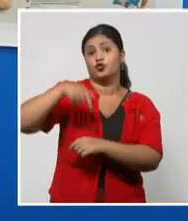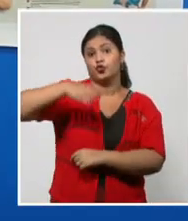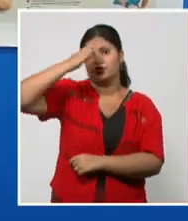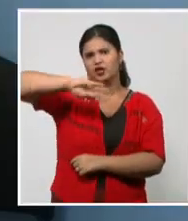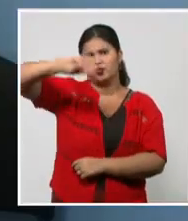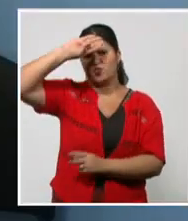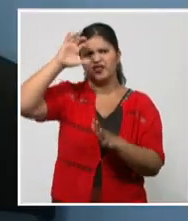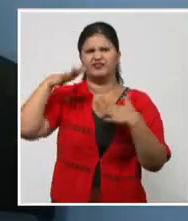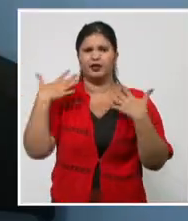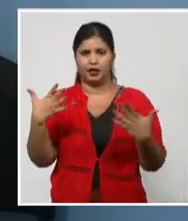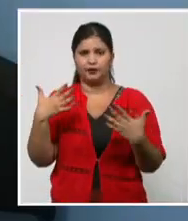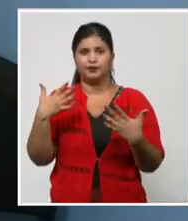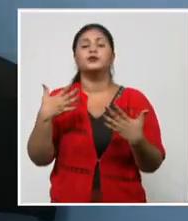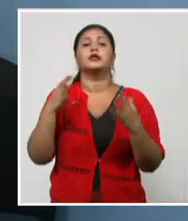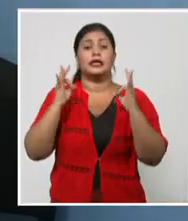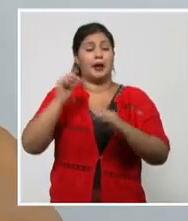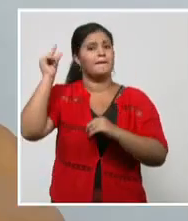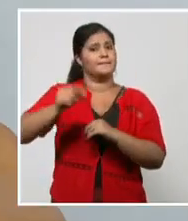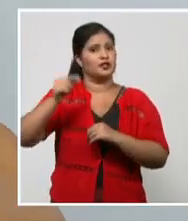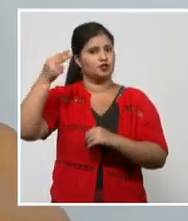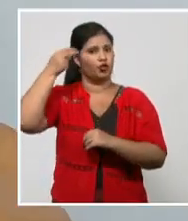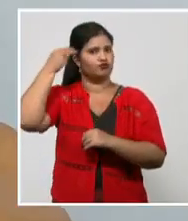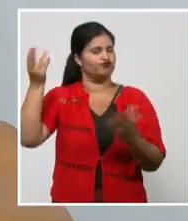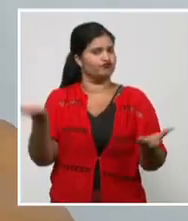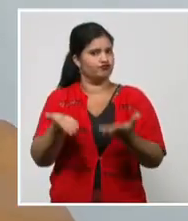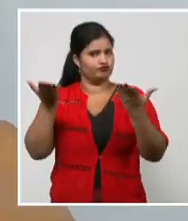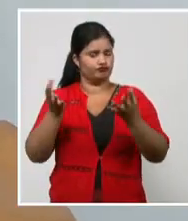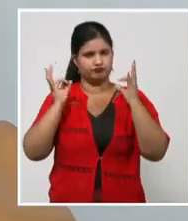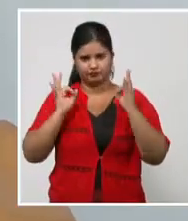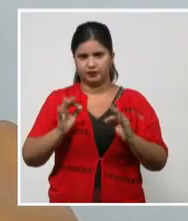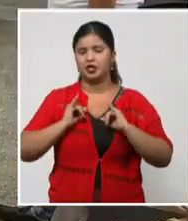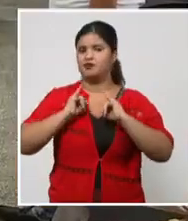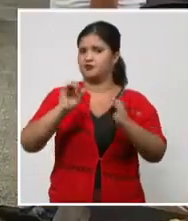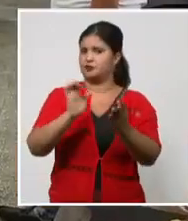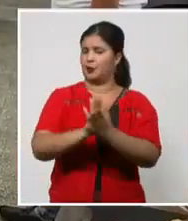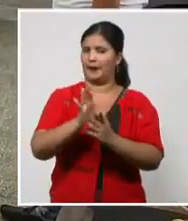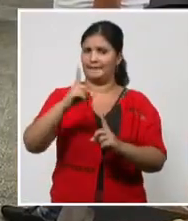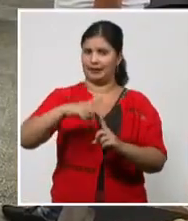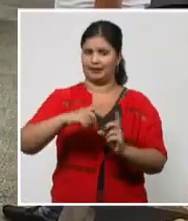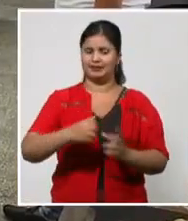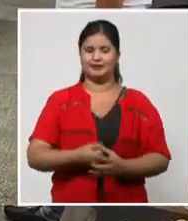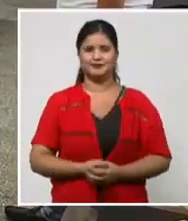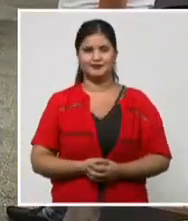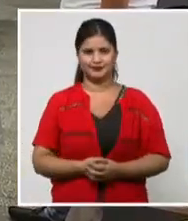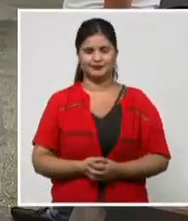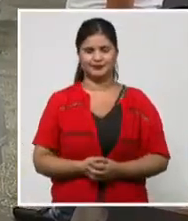de ciencia desde matanzas lilia rodríguez sistema informativo de la televisión cubana